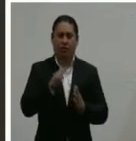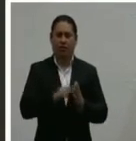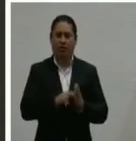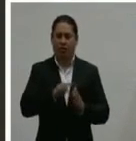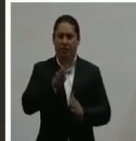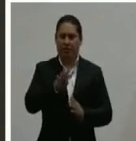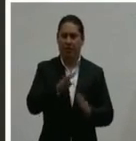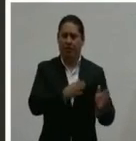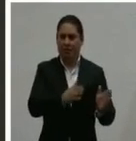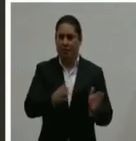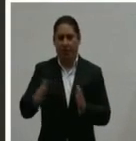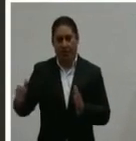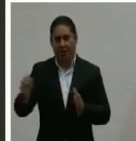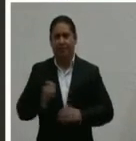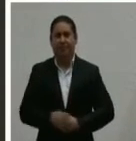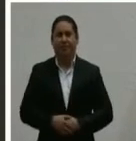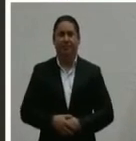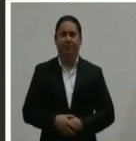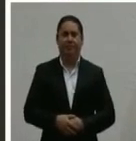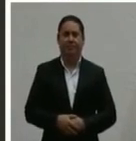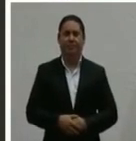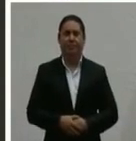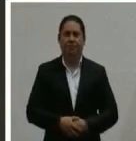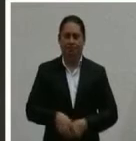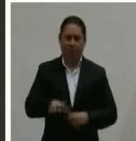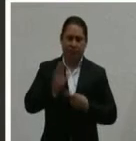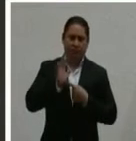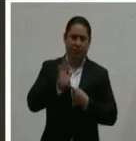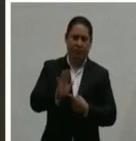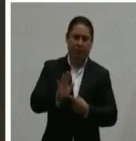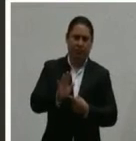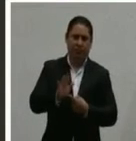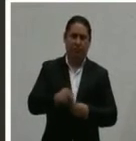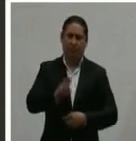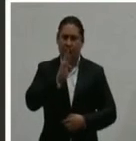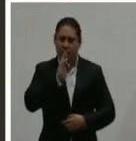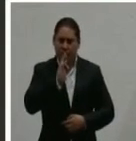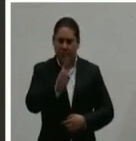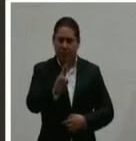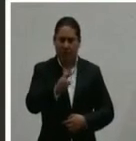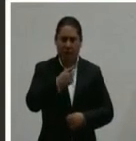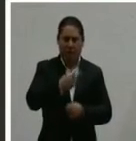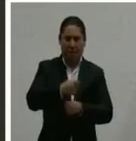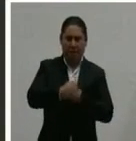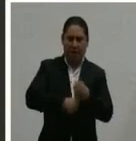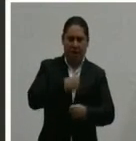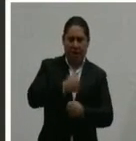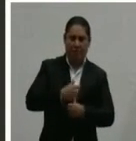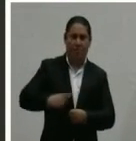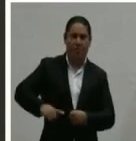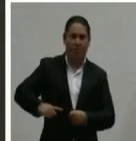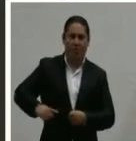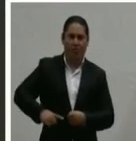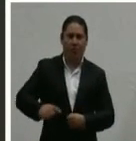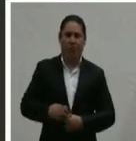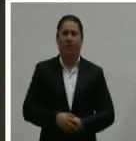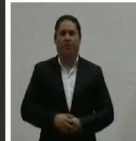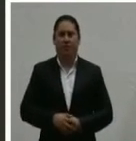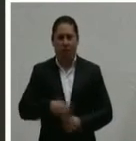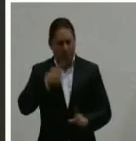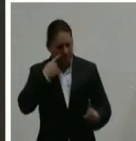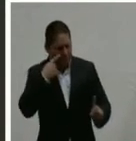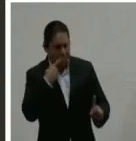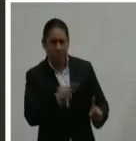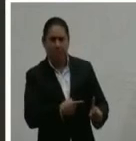fiscal 2019 presenta los resultados del primer año de gobierno en el que se